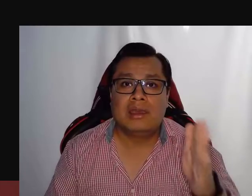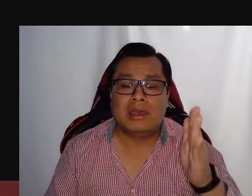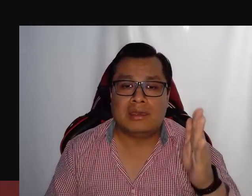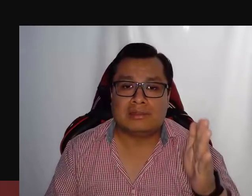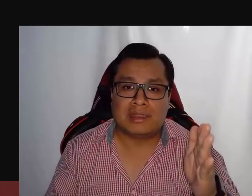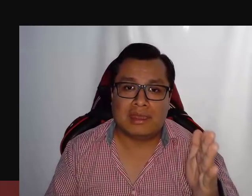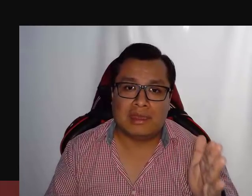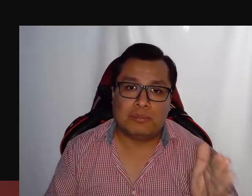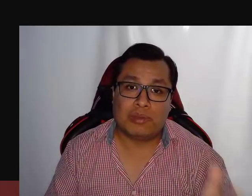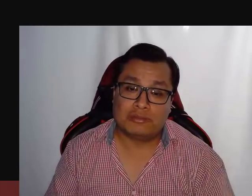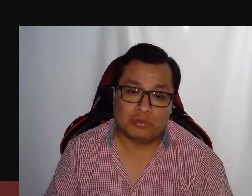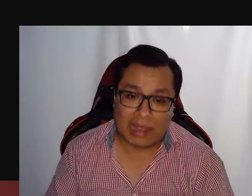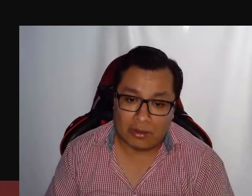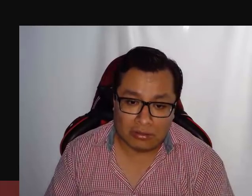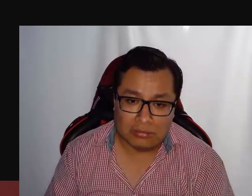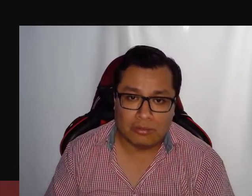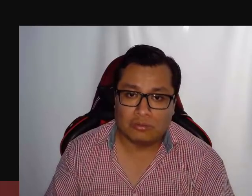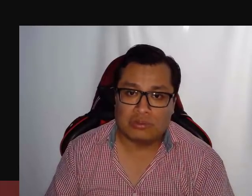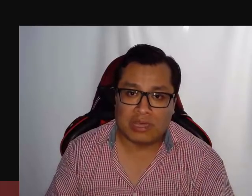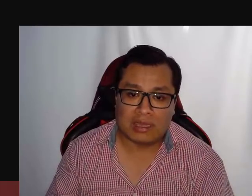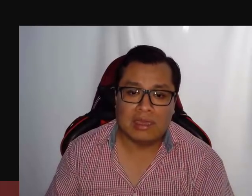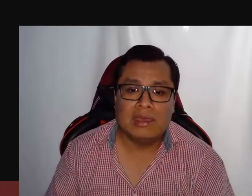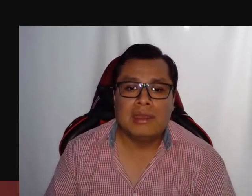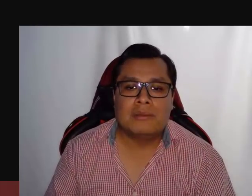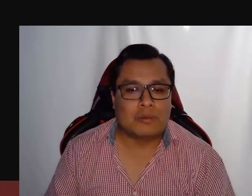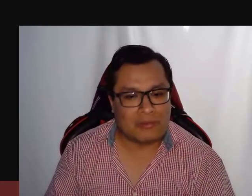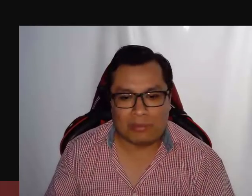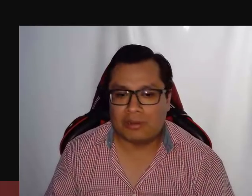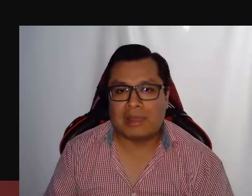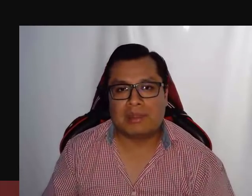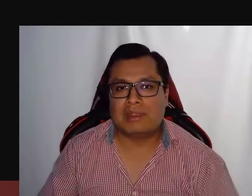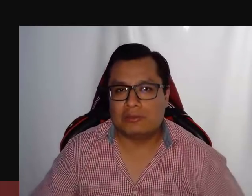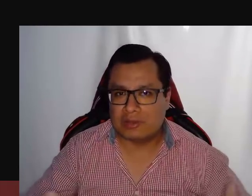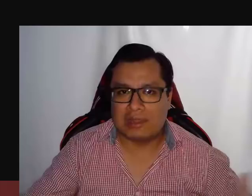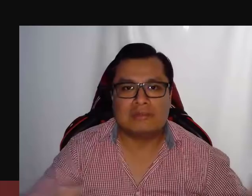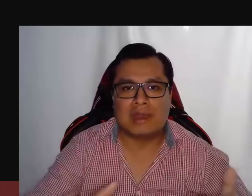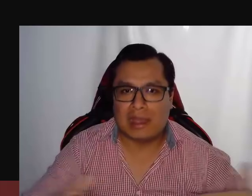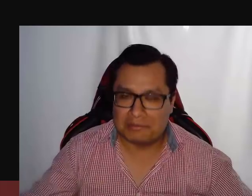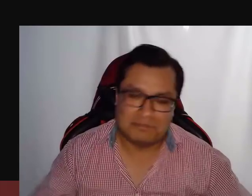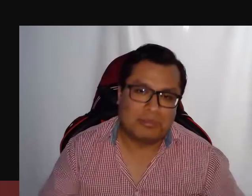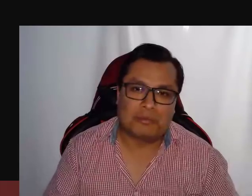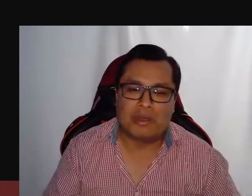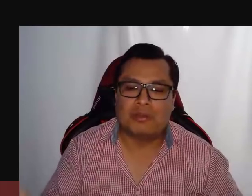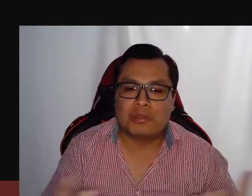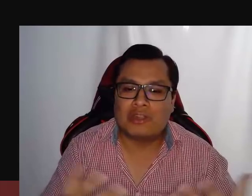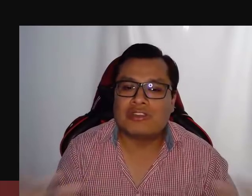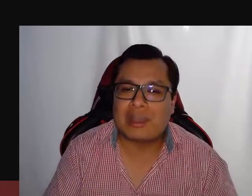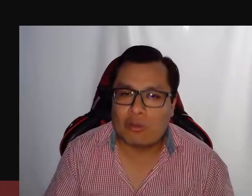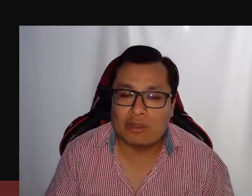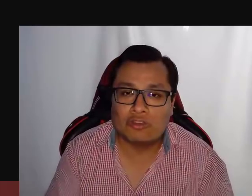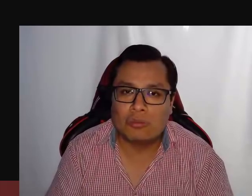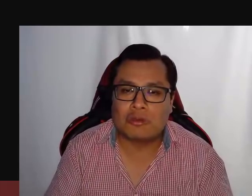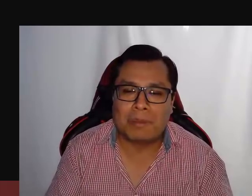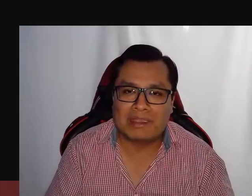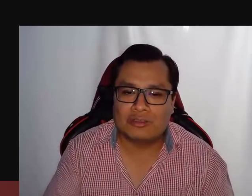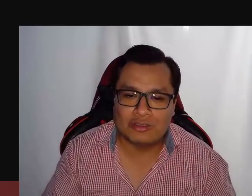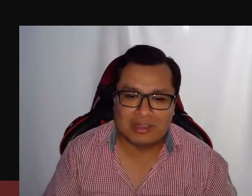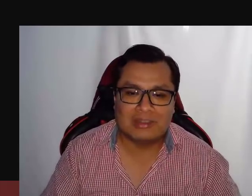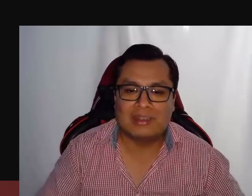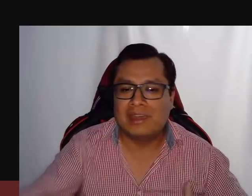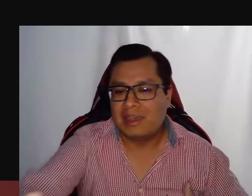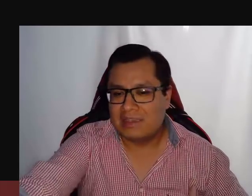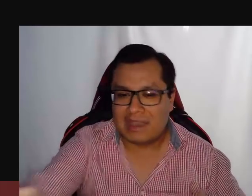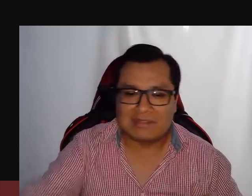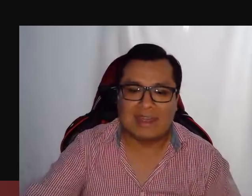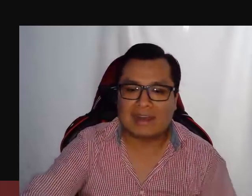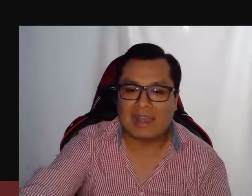recoger su talón o su cheque, por favor, también entre ustedes, pues podemos ponernos de acuerdo, somos compañeros